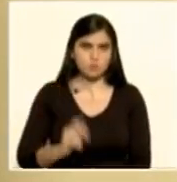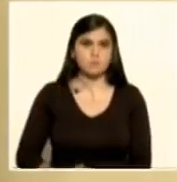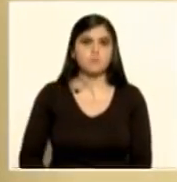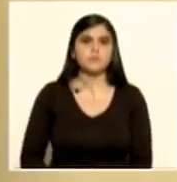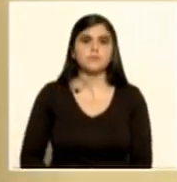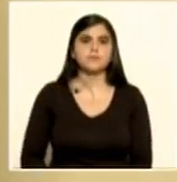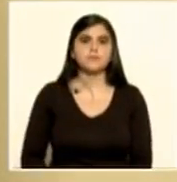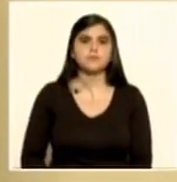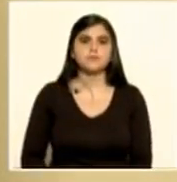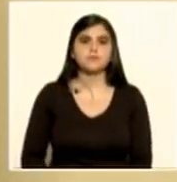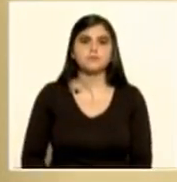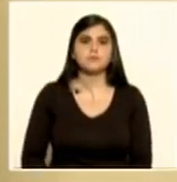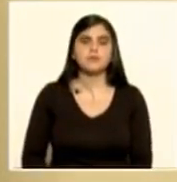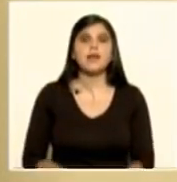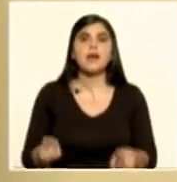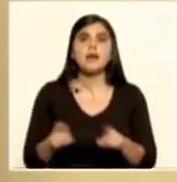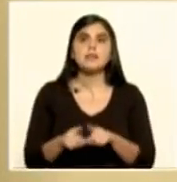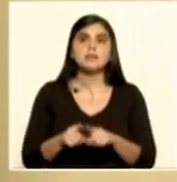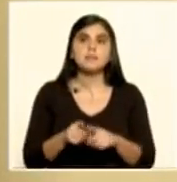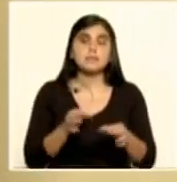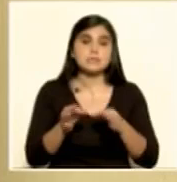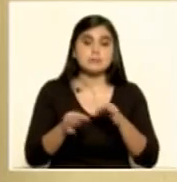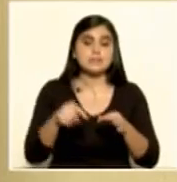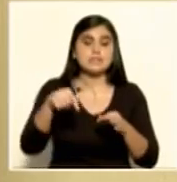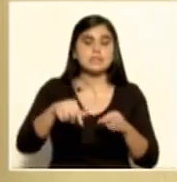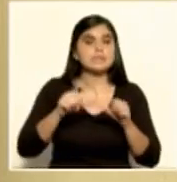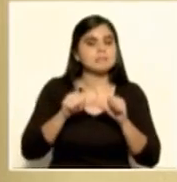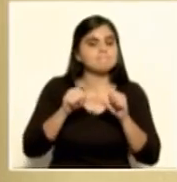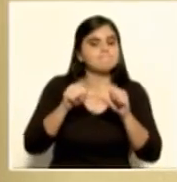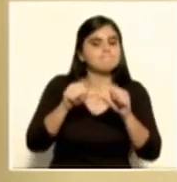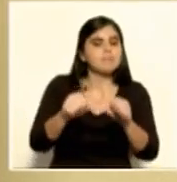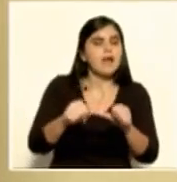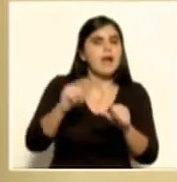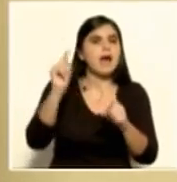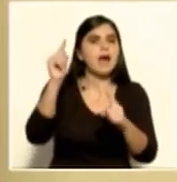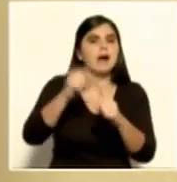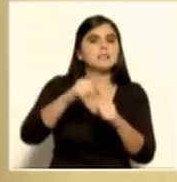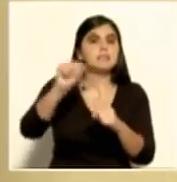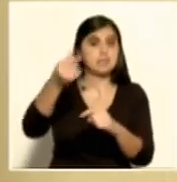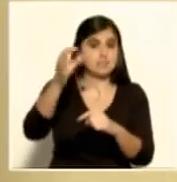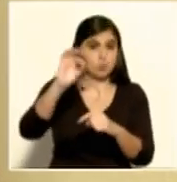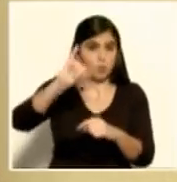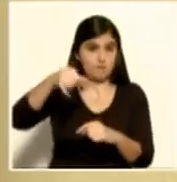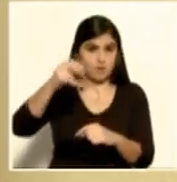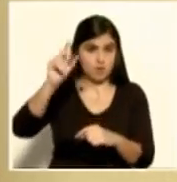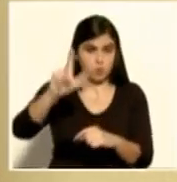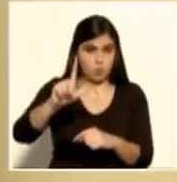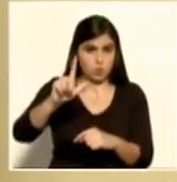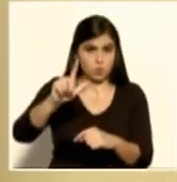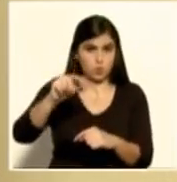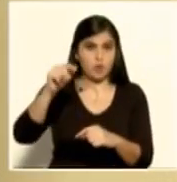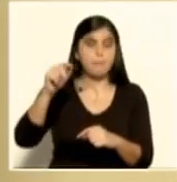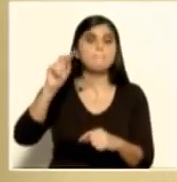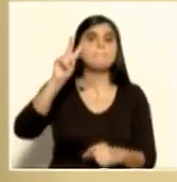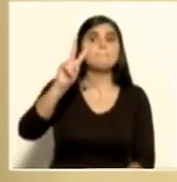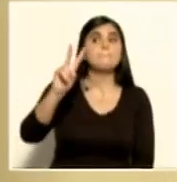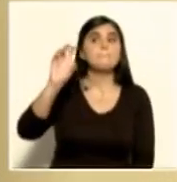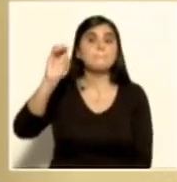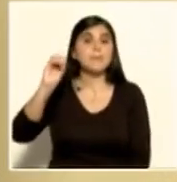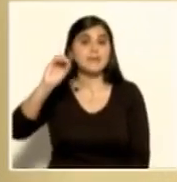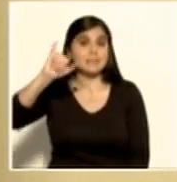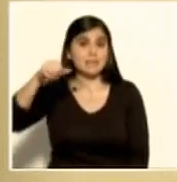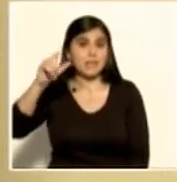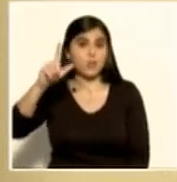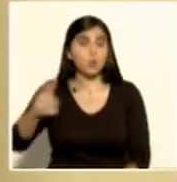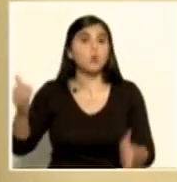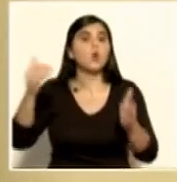También, pues indicar que esto se va a mantener hasta el 19 de julio. A partir del 20 de julio vuelven las reglas a como